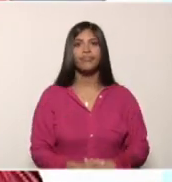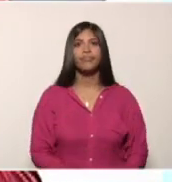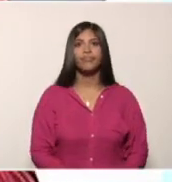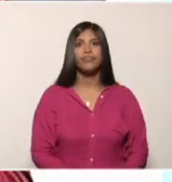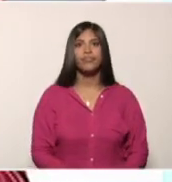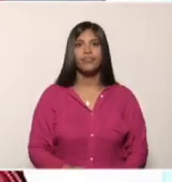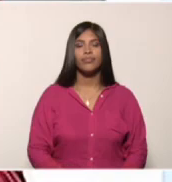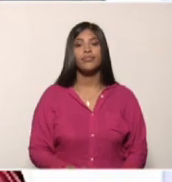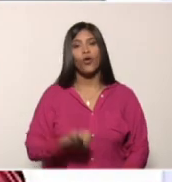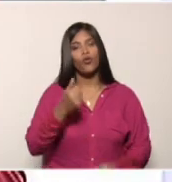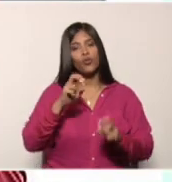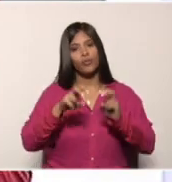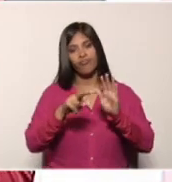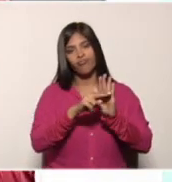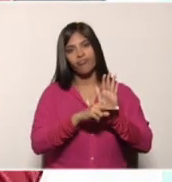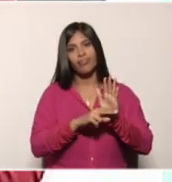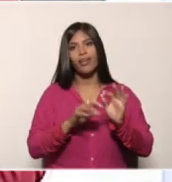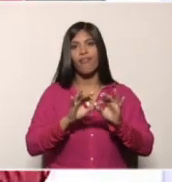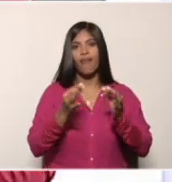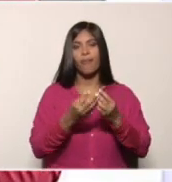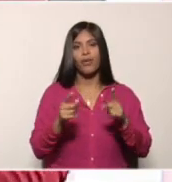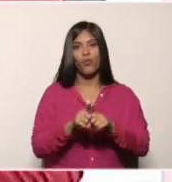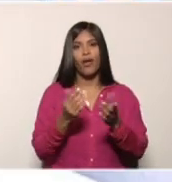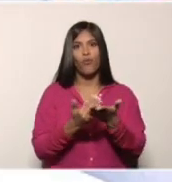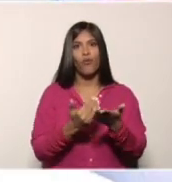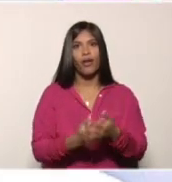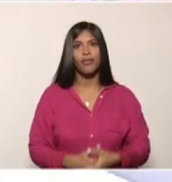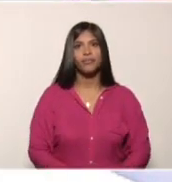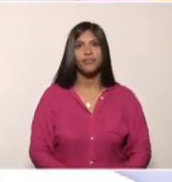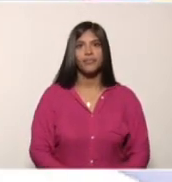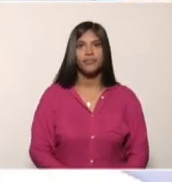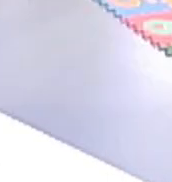disfrutando de cada uno de estos contenidos en Cada Familia Una Escuela.